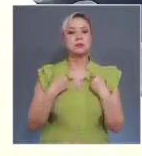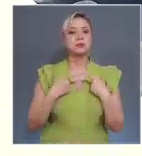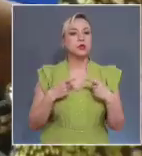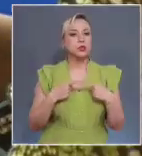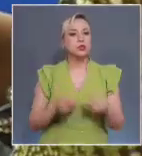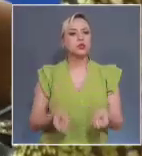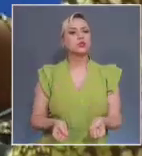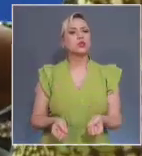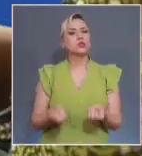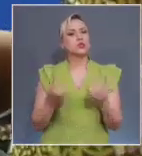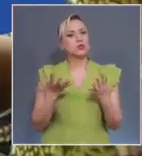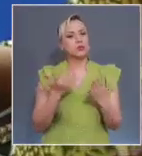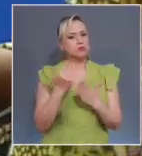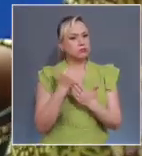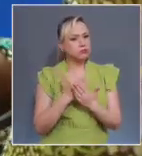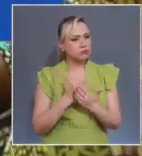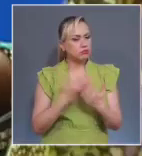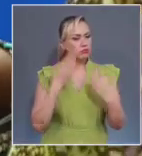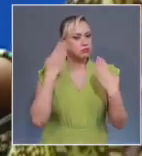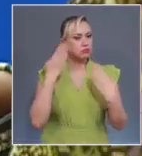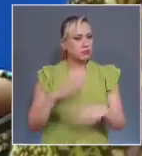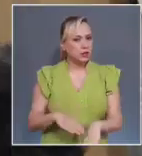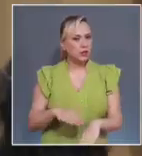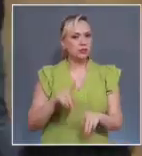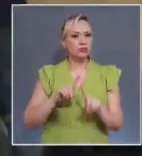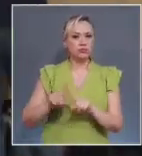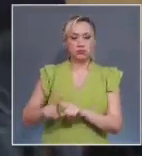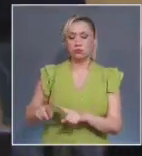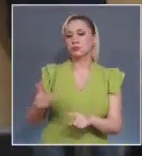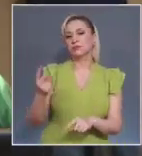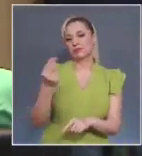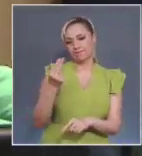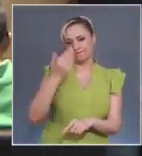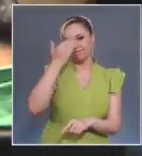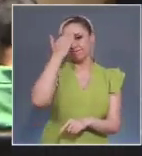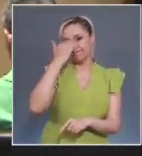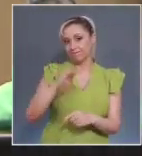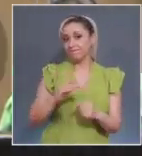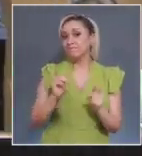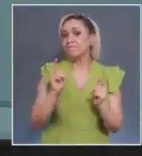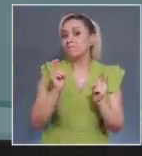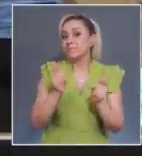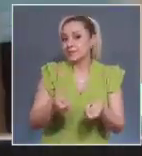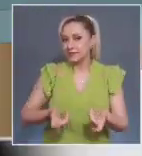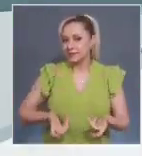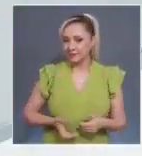y cuentas bancarias. Para el canal del Poder Judicial de la Federación, Mario López Peña.